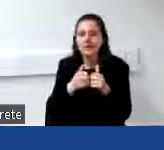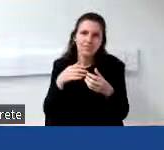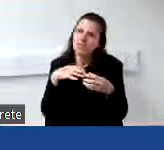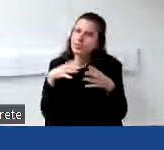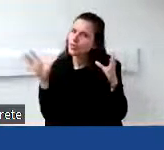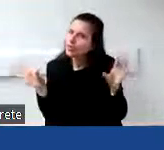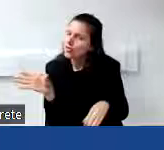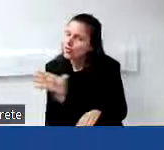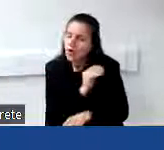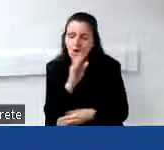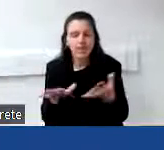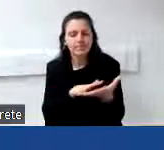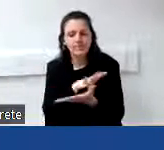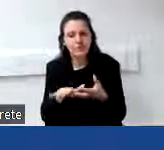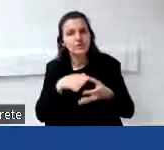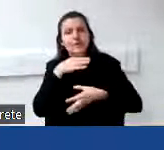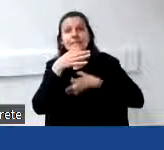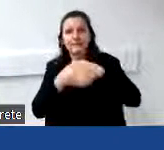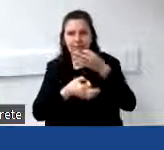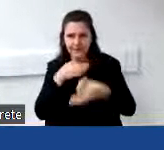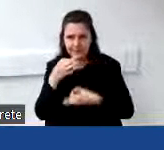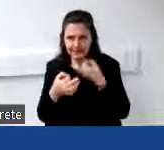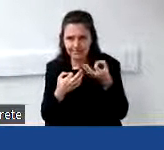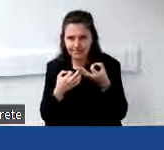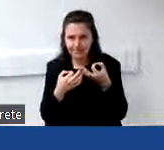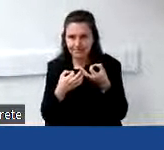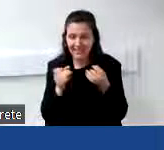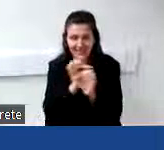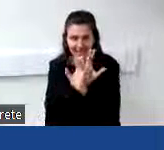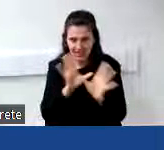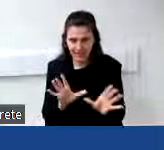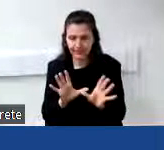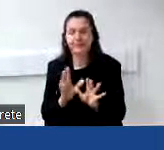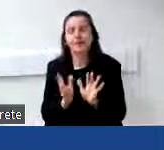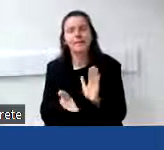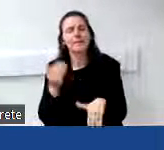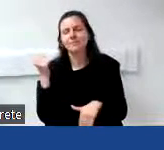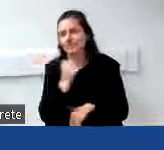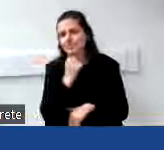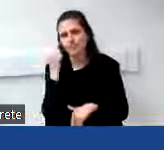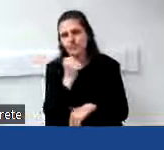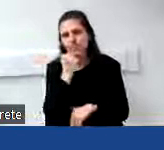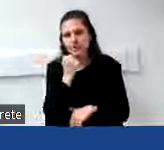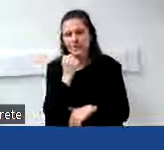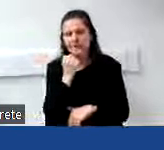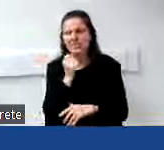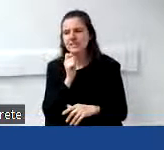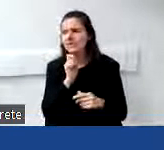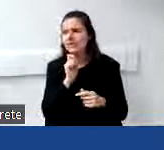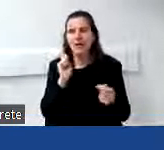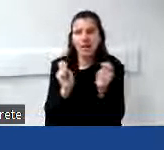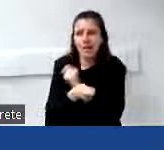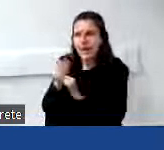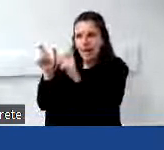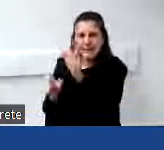de las cosas que nos está comunicando, y fundamental, evitar cambios de personas referentes.